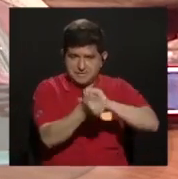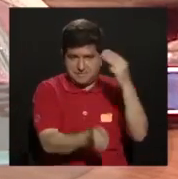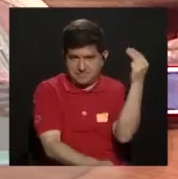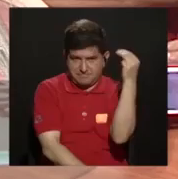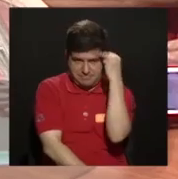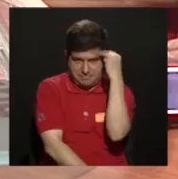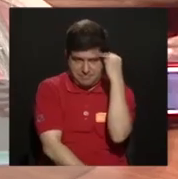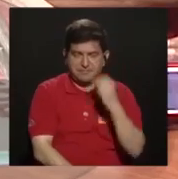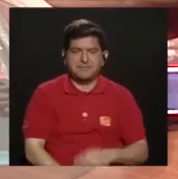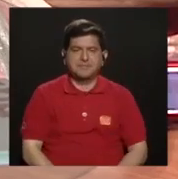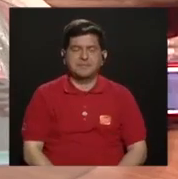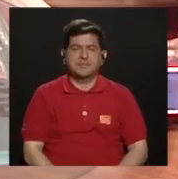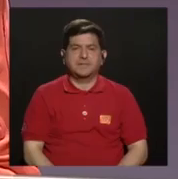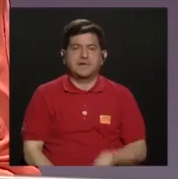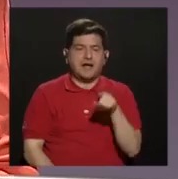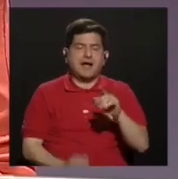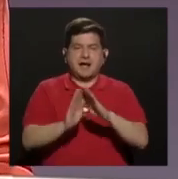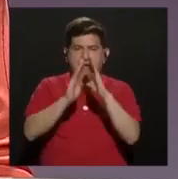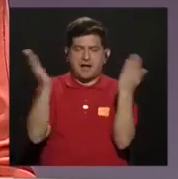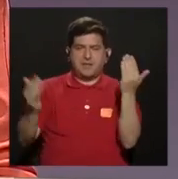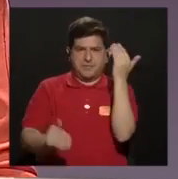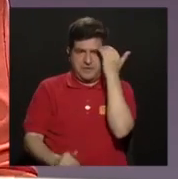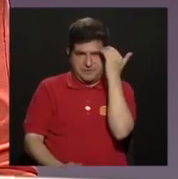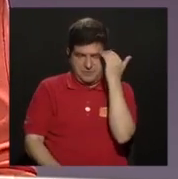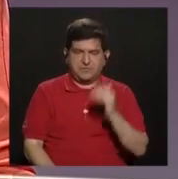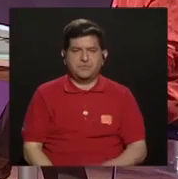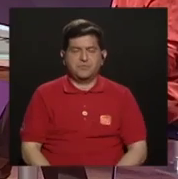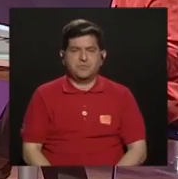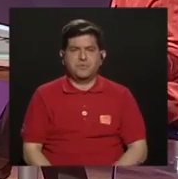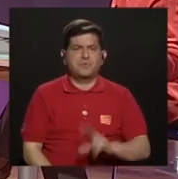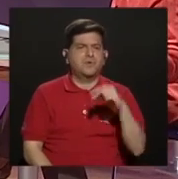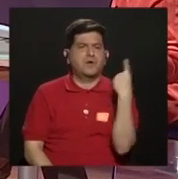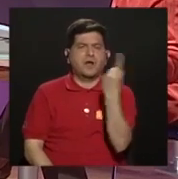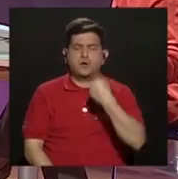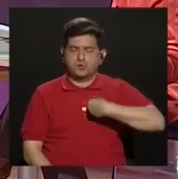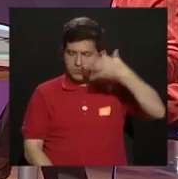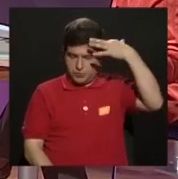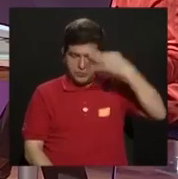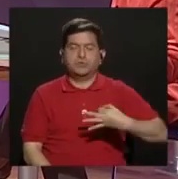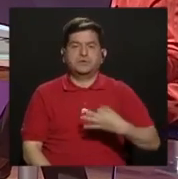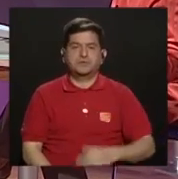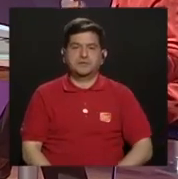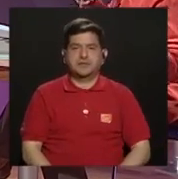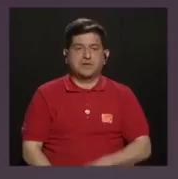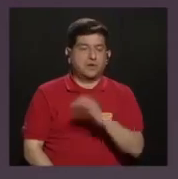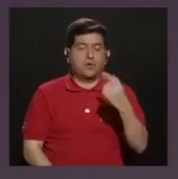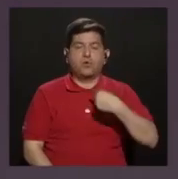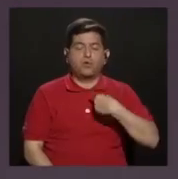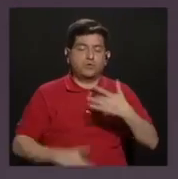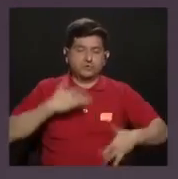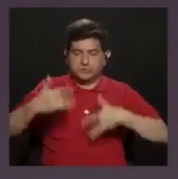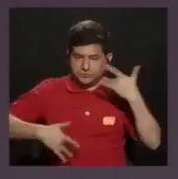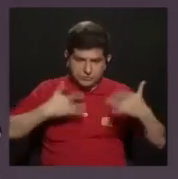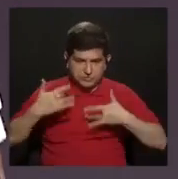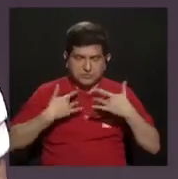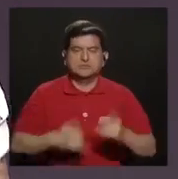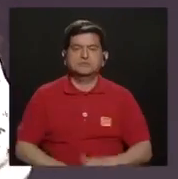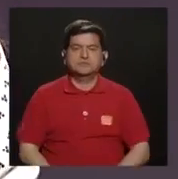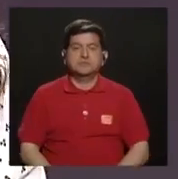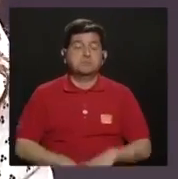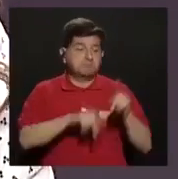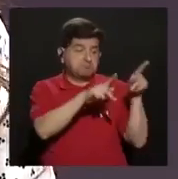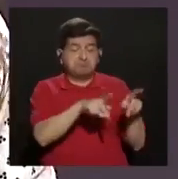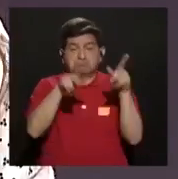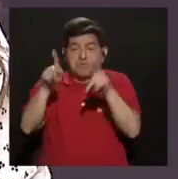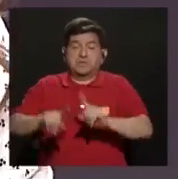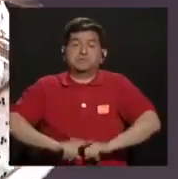mentalidad y entonces claro, se abra y entienda, sí, mira, más allá de lo que yo creo y de lo que yo siento, bueno, hay